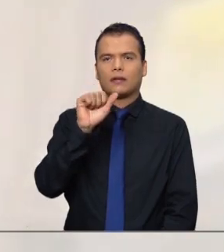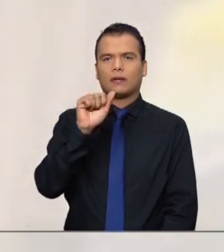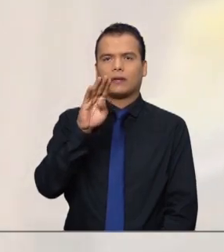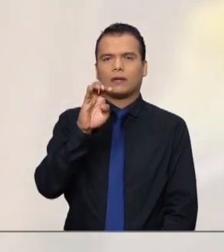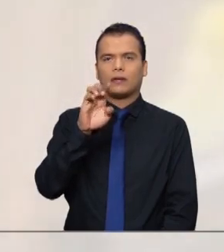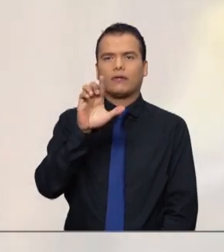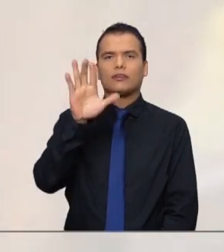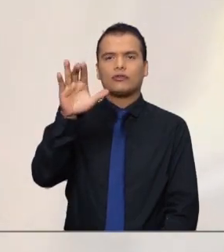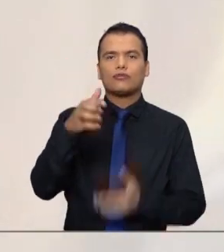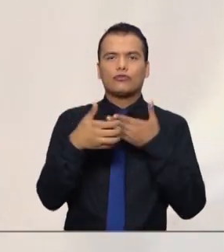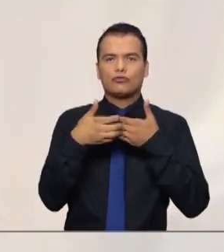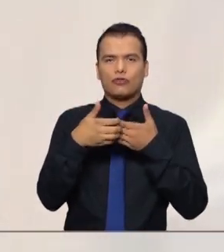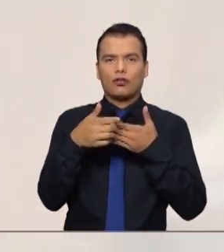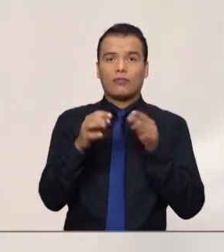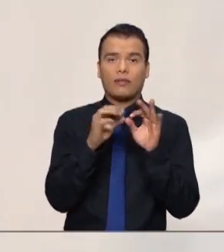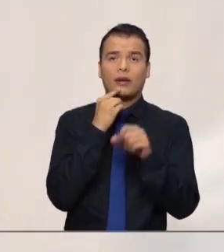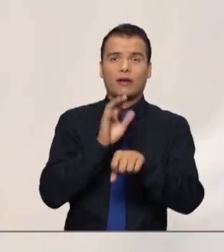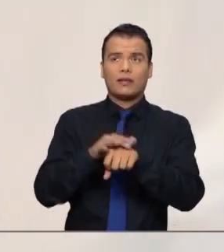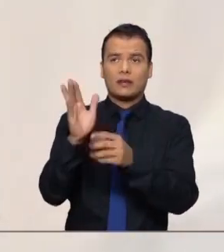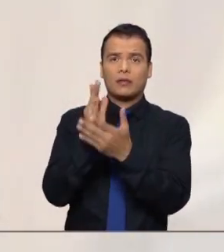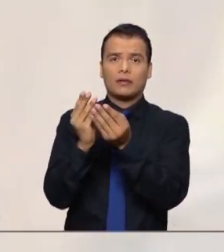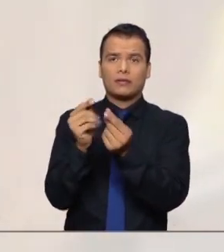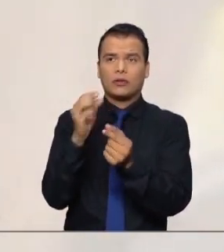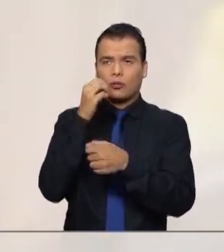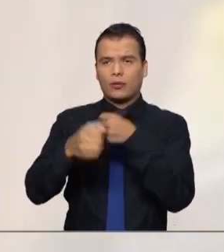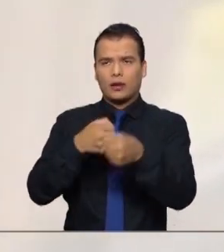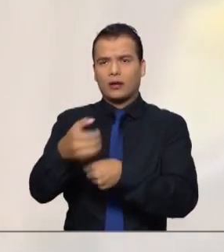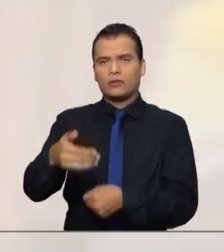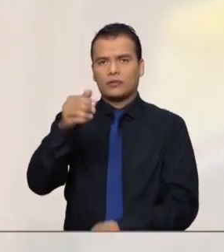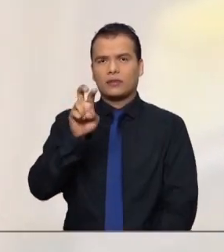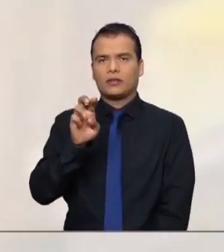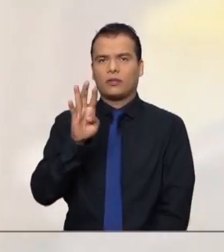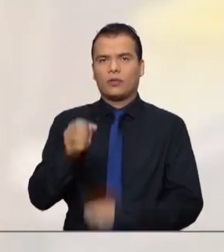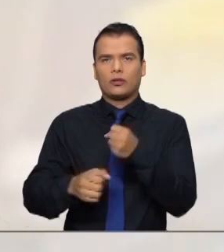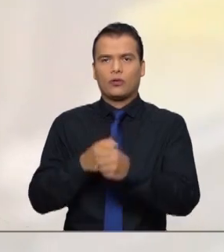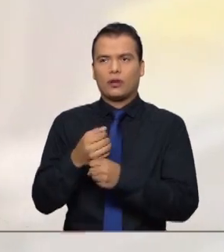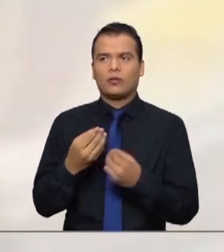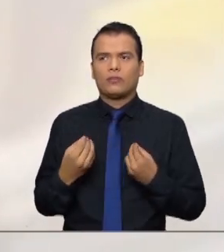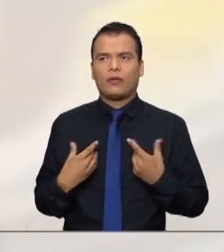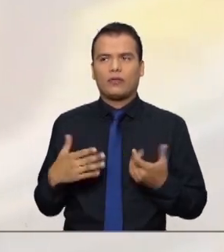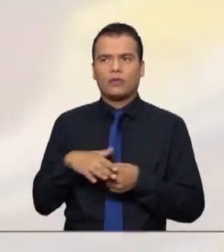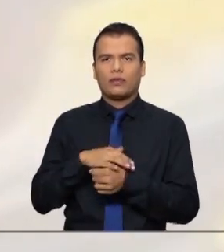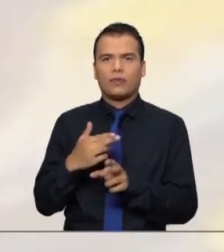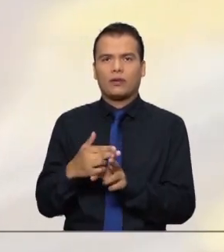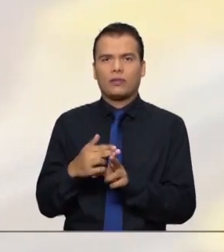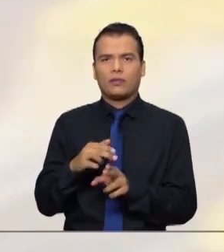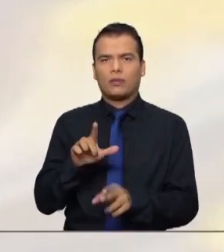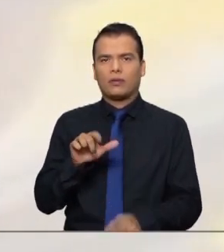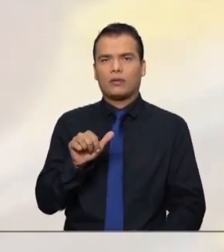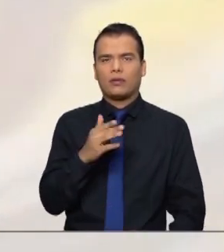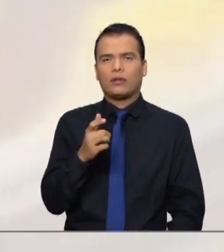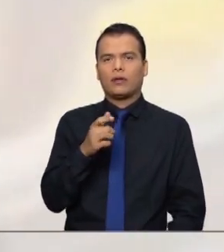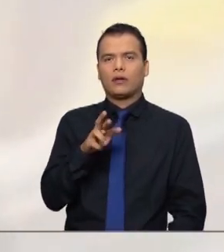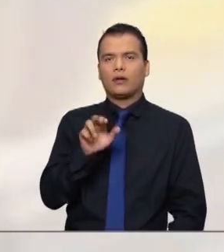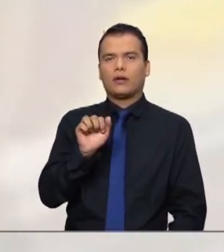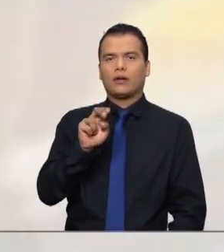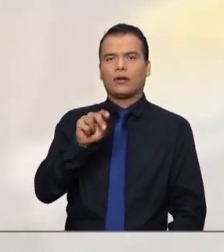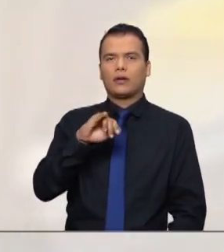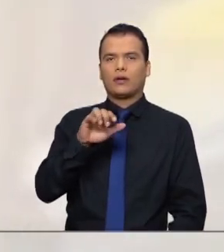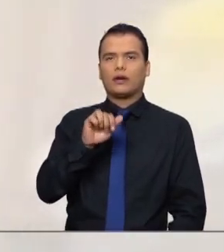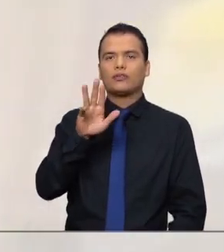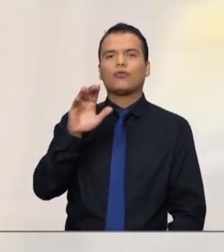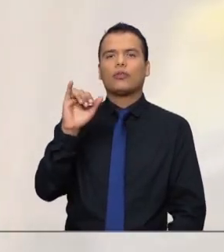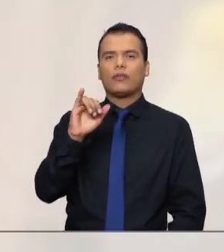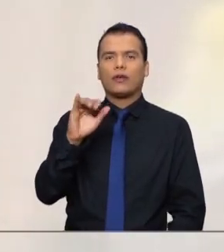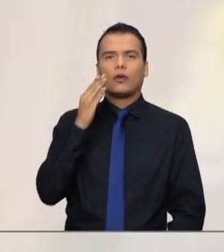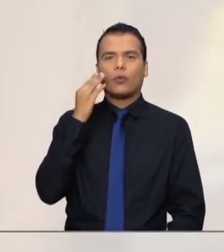por su familia. El adulto mayor de 74 años salió de su casa ubicada en el barrio La Granja de Ibagué el pasado 30 de junio